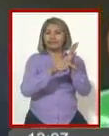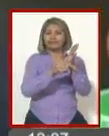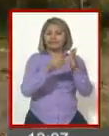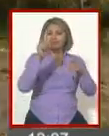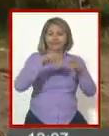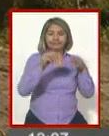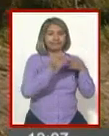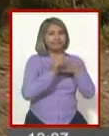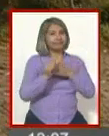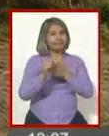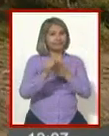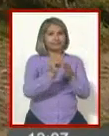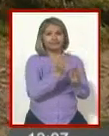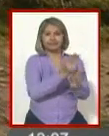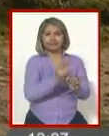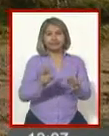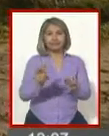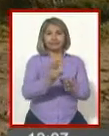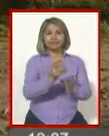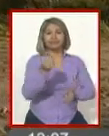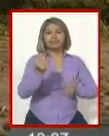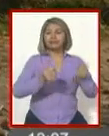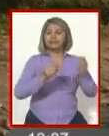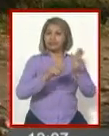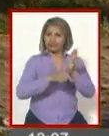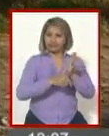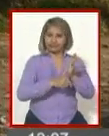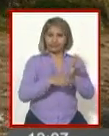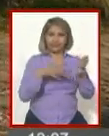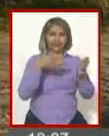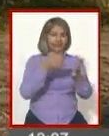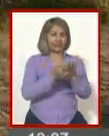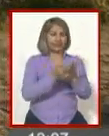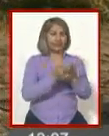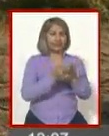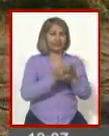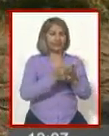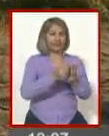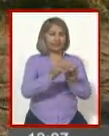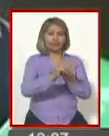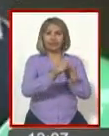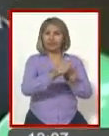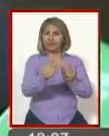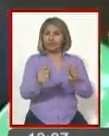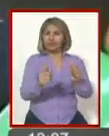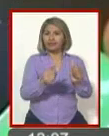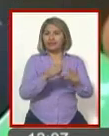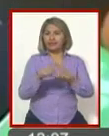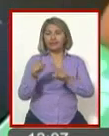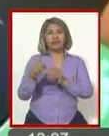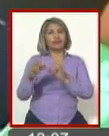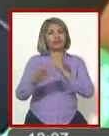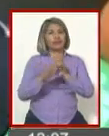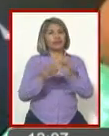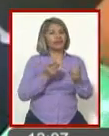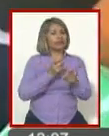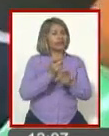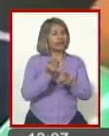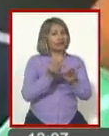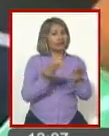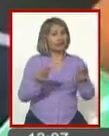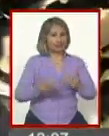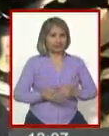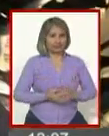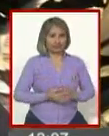pierde medianamente el control del vehículo. Posteriormente impacta contra una chata que circulaba en el mismo sentido, provocando daños materiales de